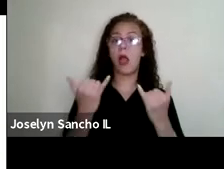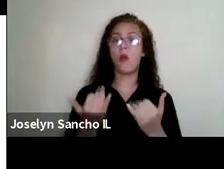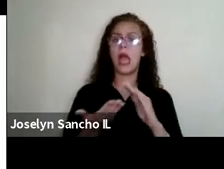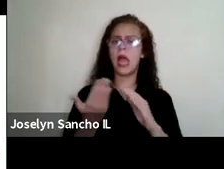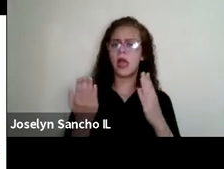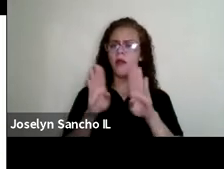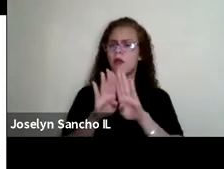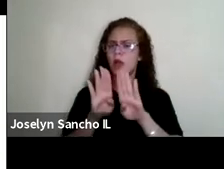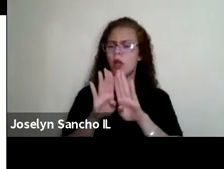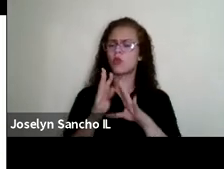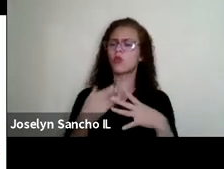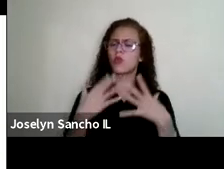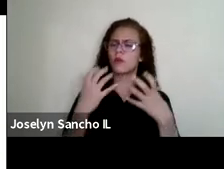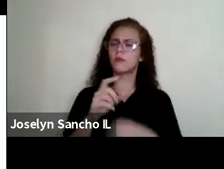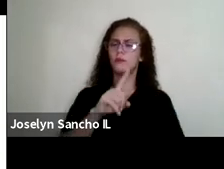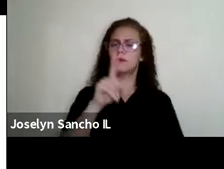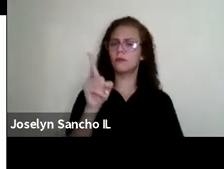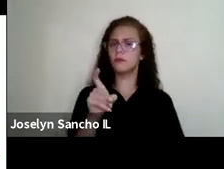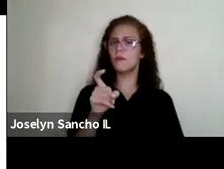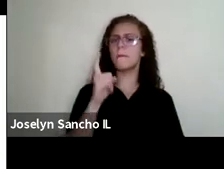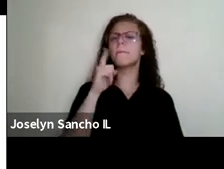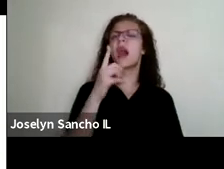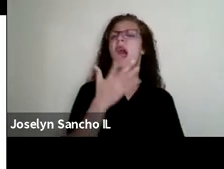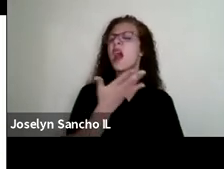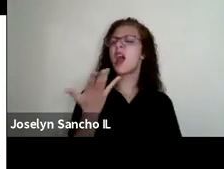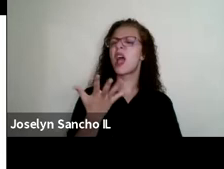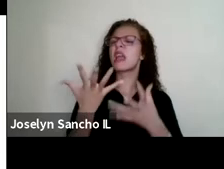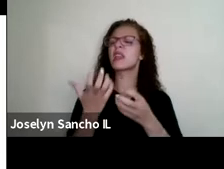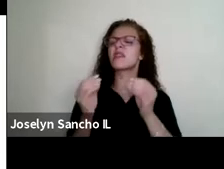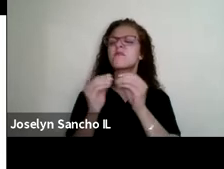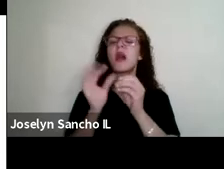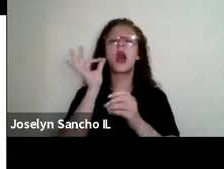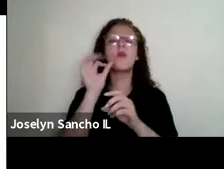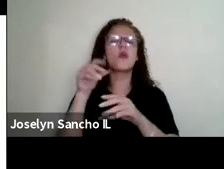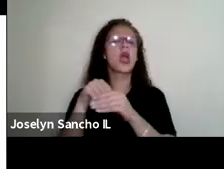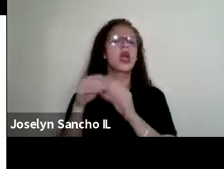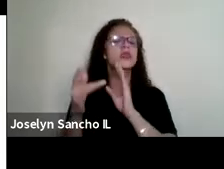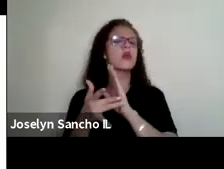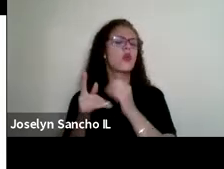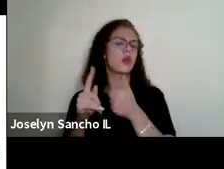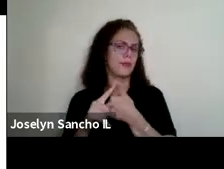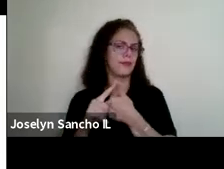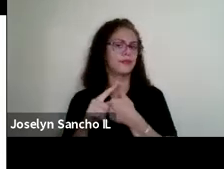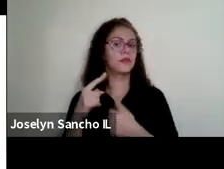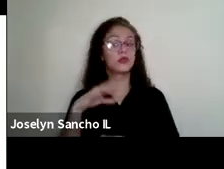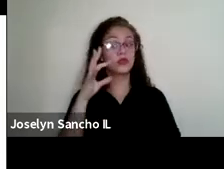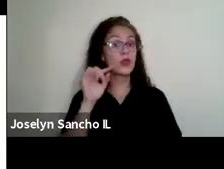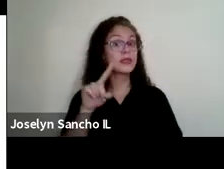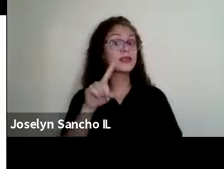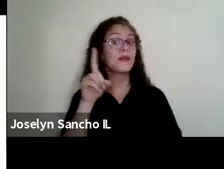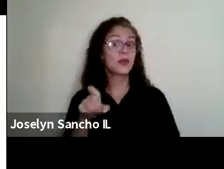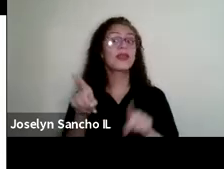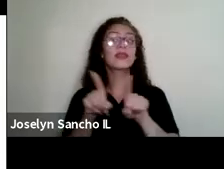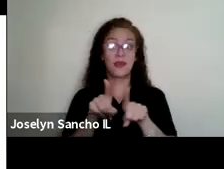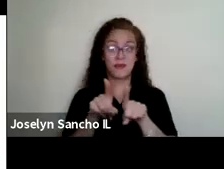quería preguntar, o sea, ¿para qué es que queremos más mujeres en la tecnología? Yo creo que esa pregunta también nos